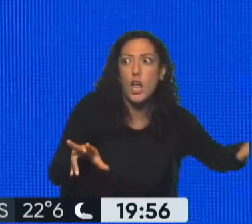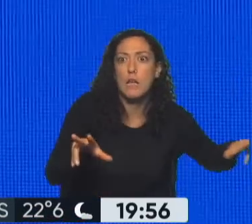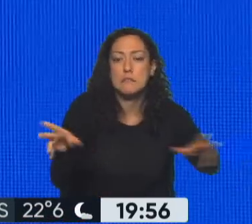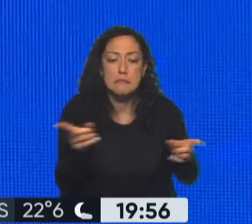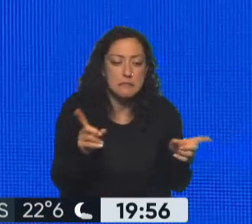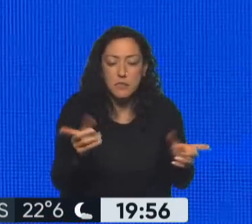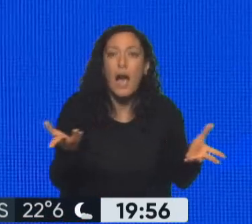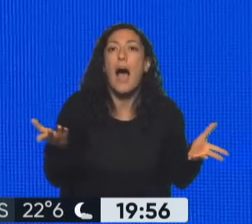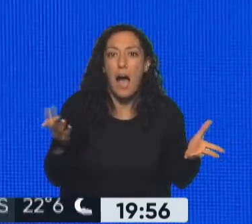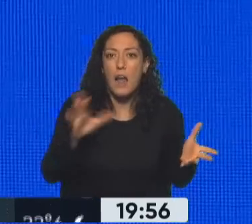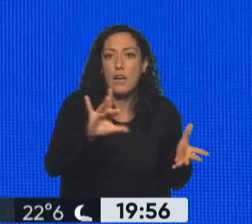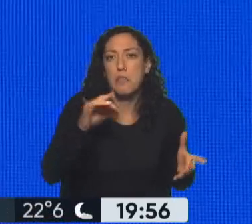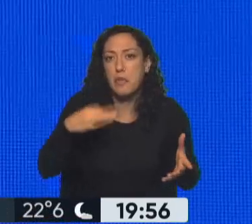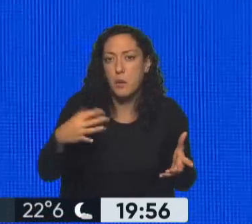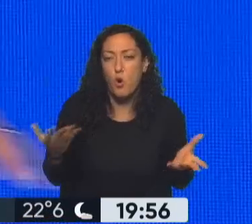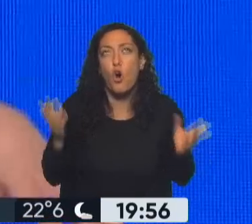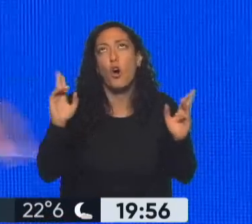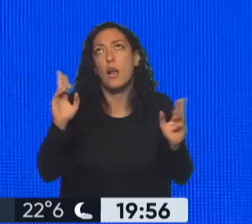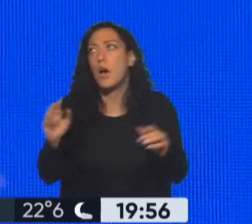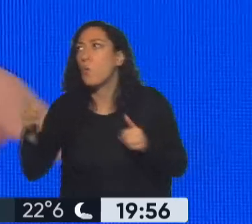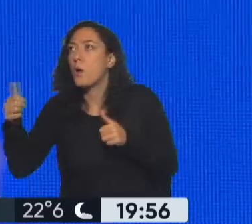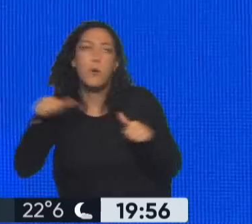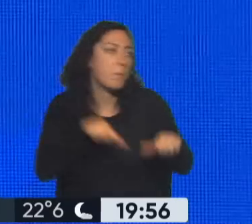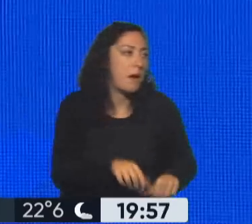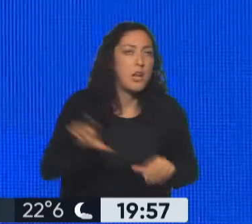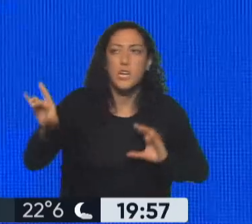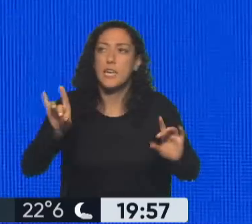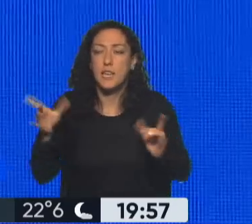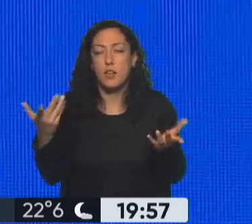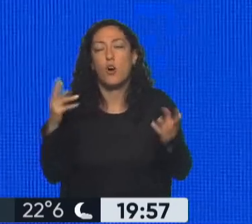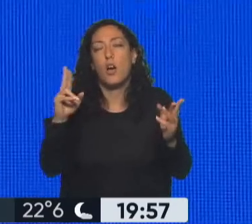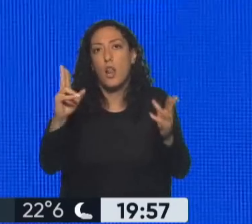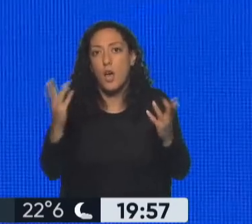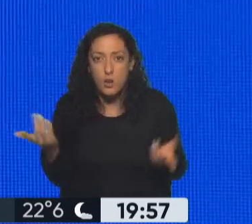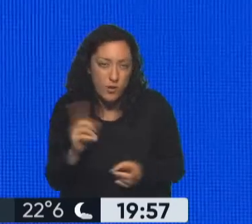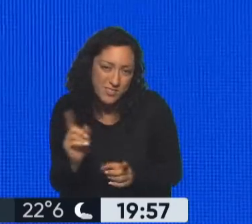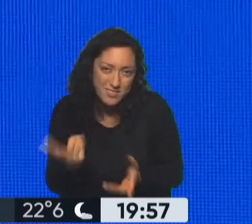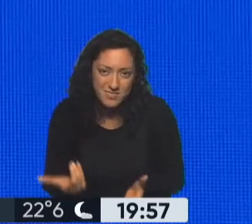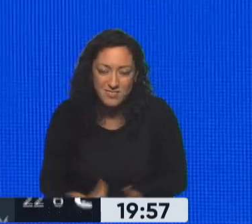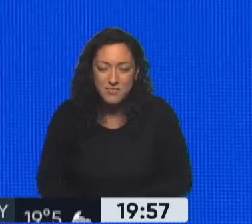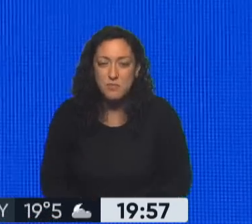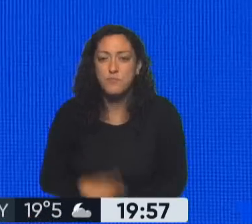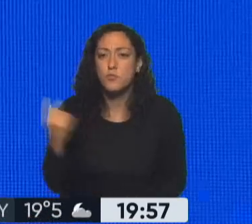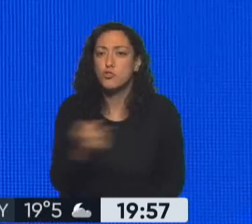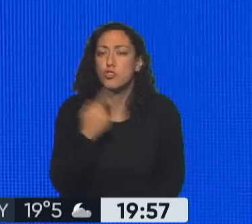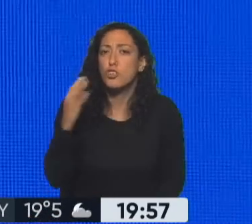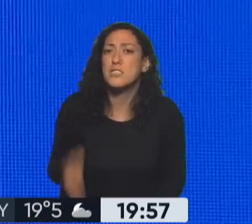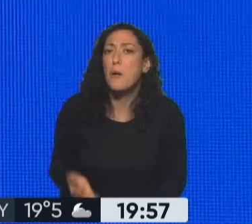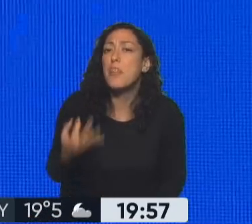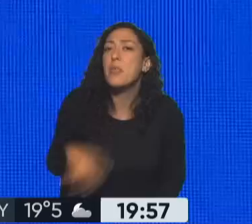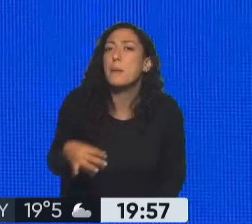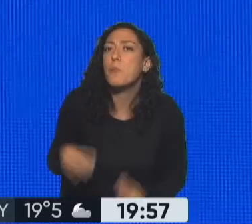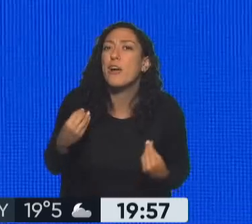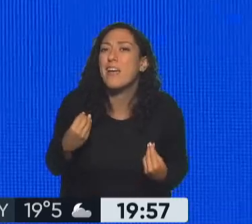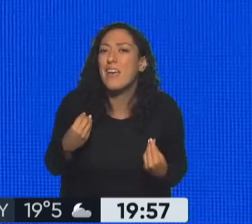gobernantes tuviéramos la posibilidad de poder elegir entre lo bueno y lo malo. Ahora tenemos que saber que cuando tomamos una